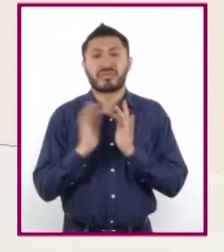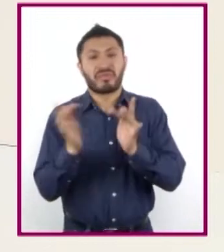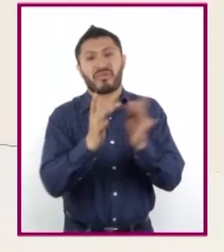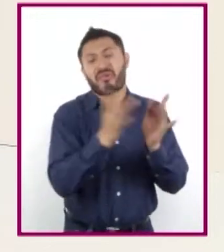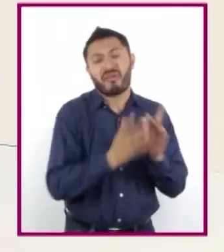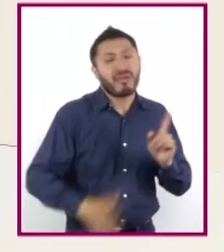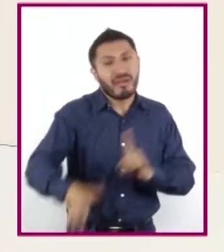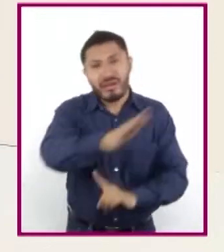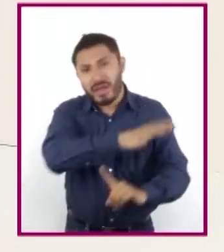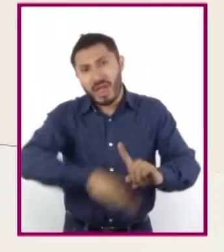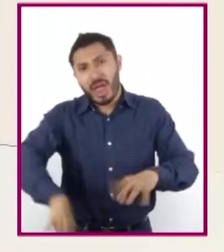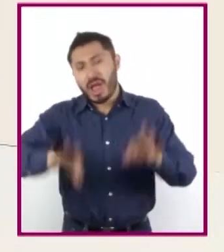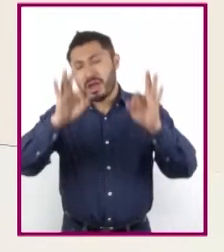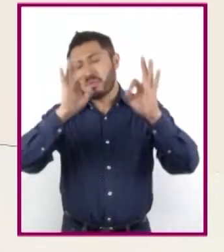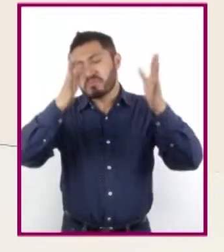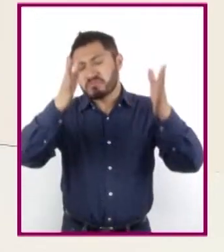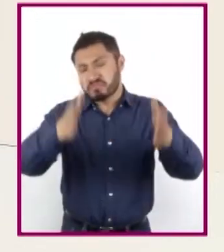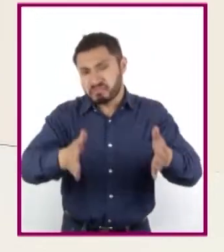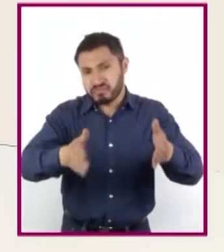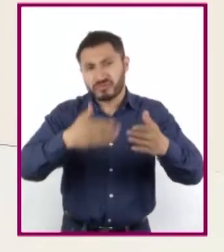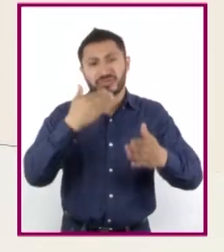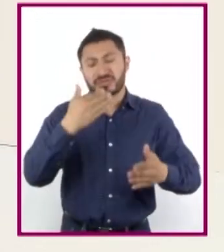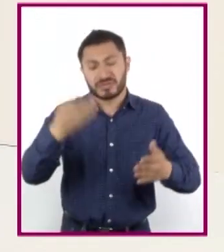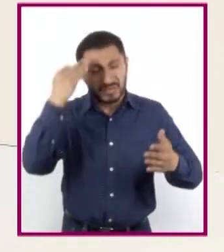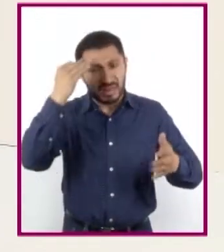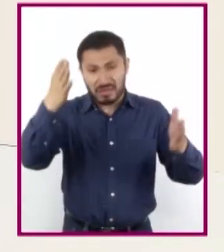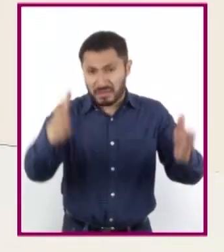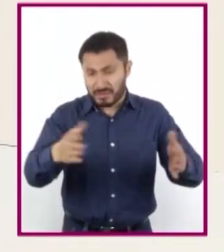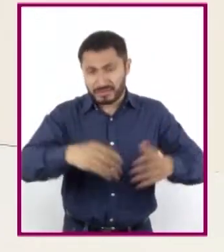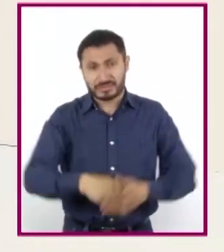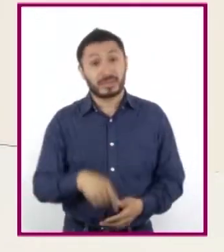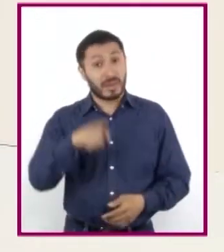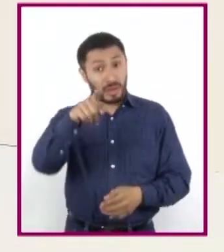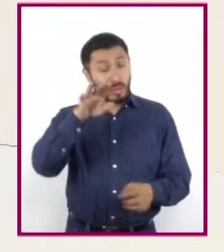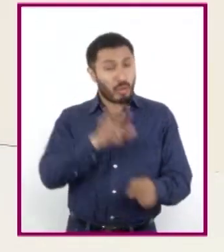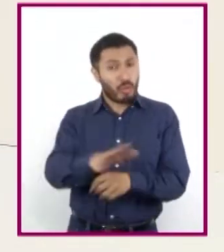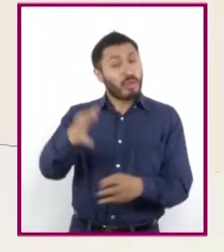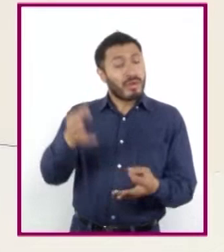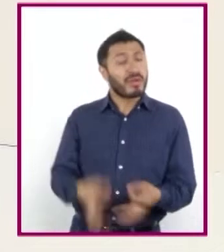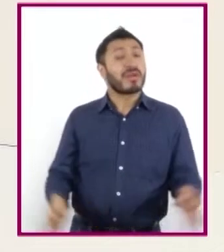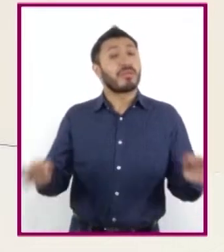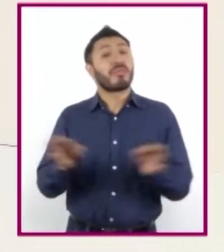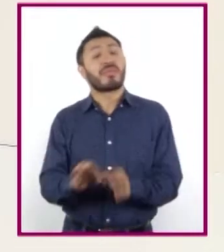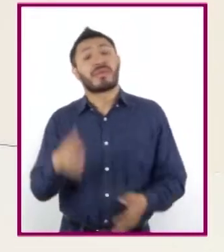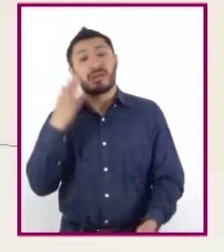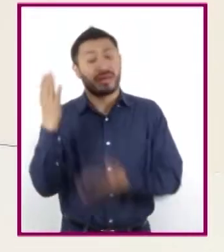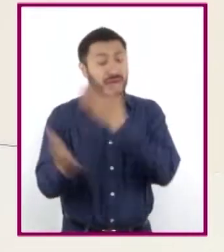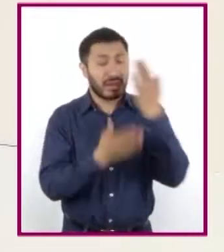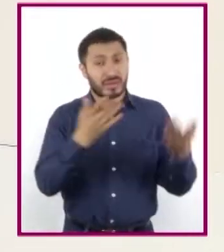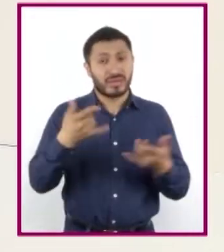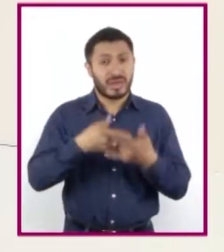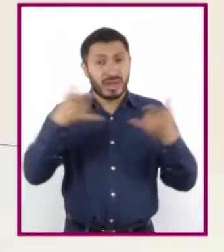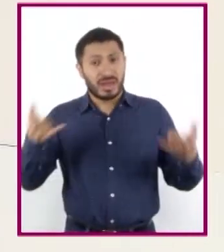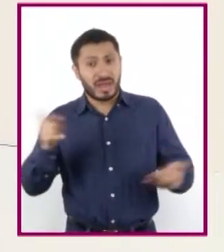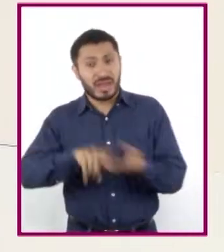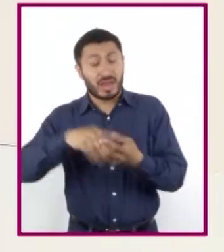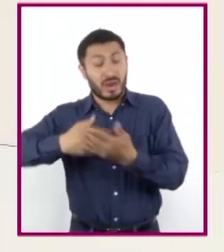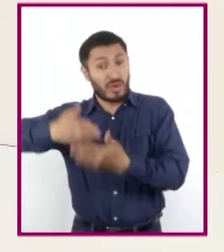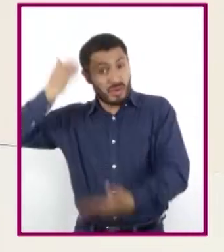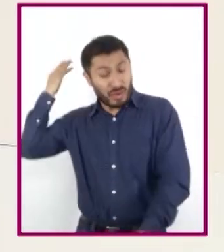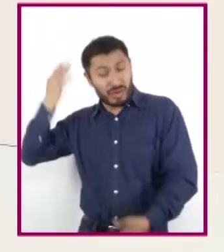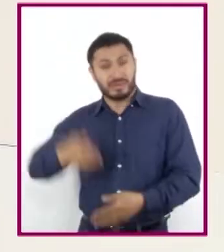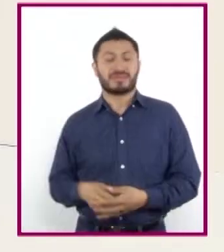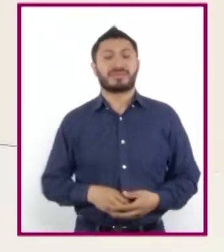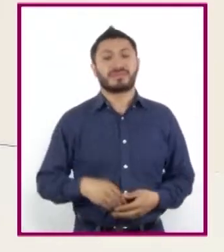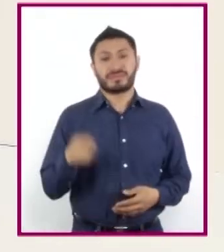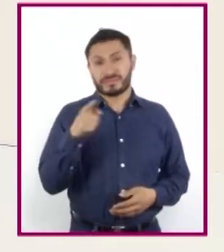y tiempo determinados. Para ustedes, ¿cuál es la importancia de estudiar el pasado? Los invito a